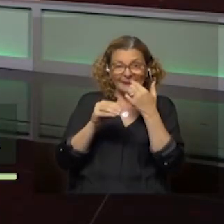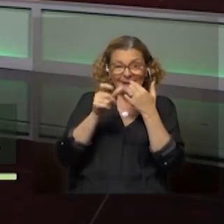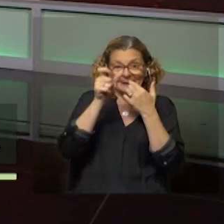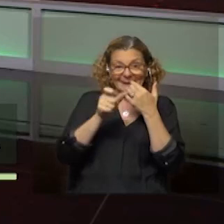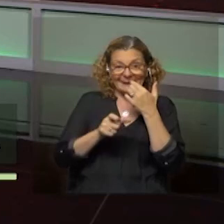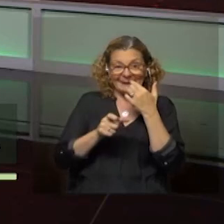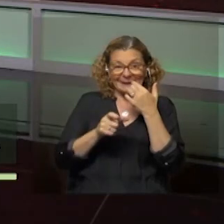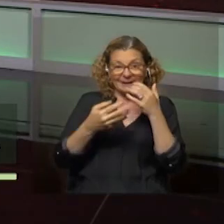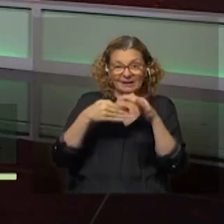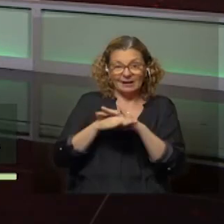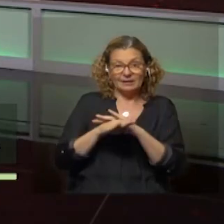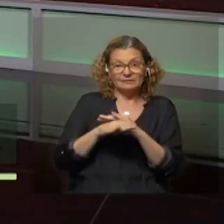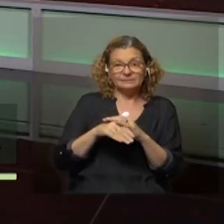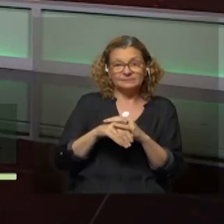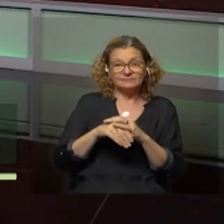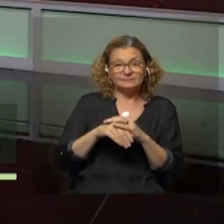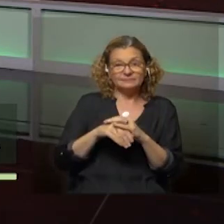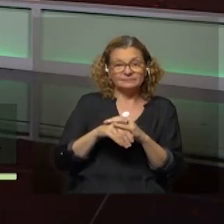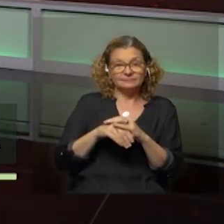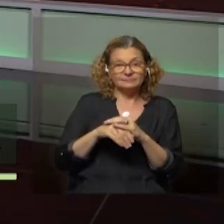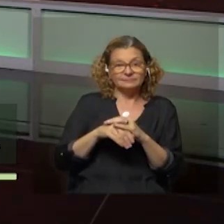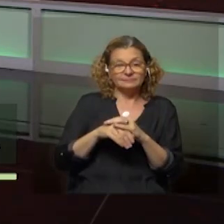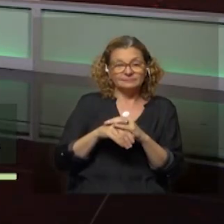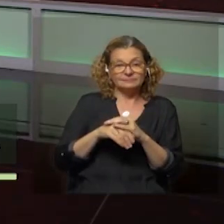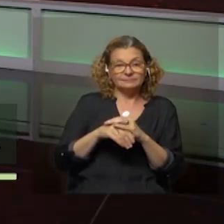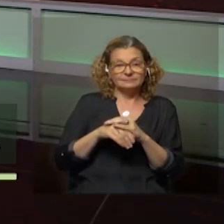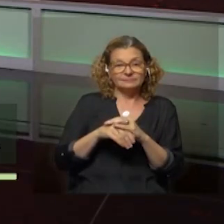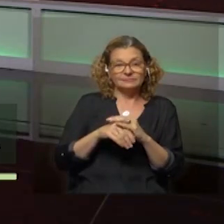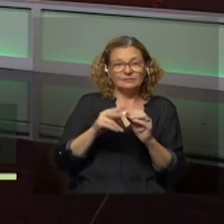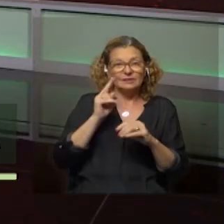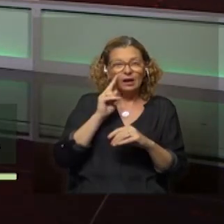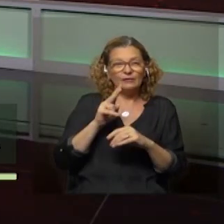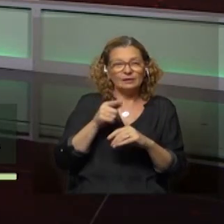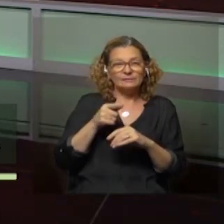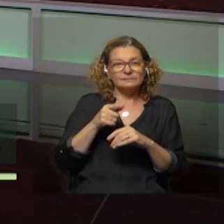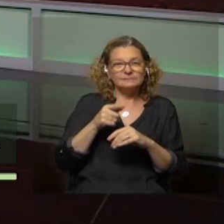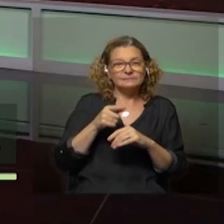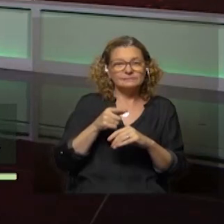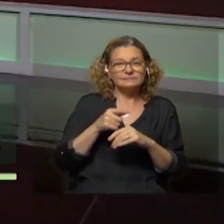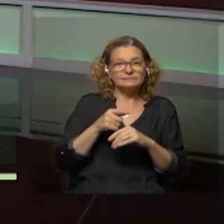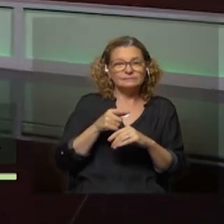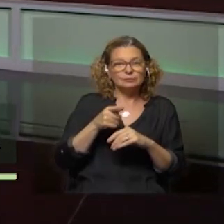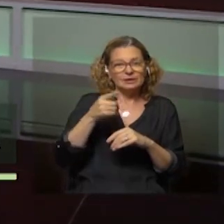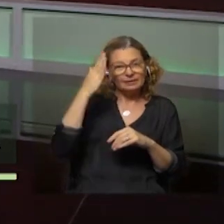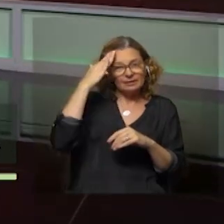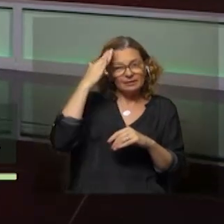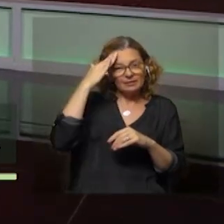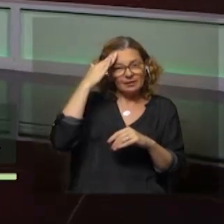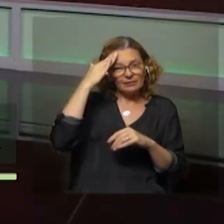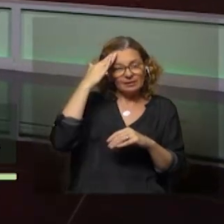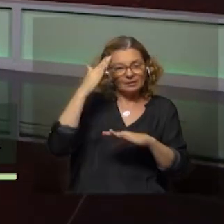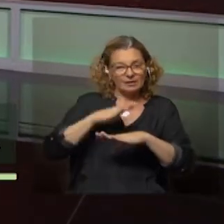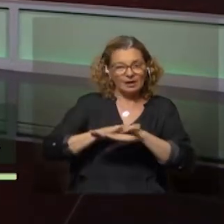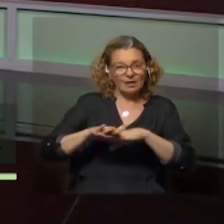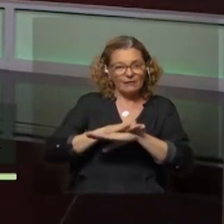que están involucrados en esta trama en particular que tiene que ver con el espionaje ustedes saben que la